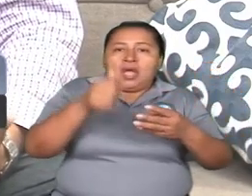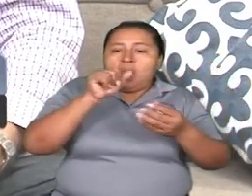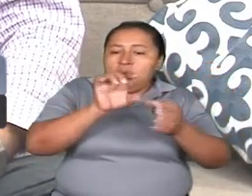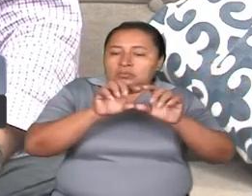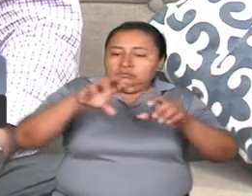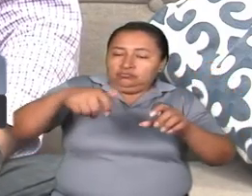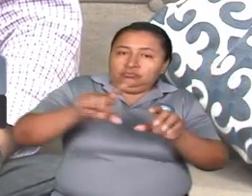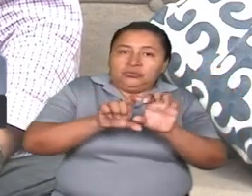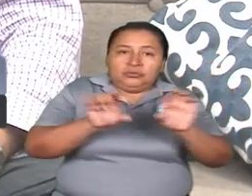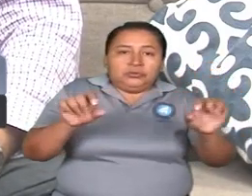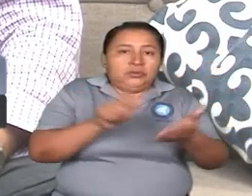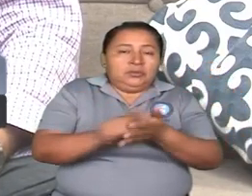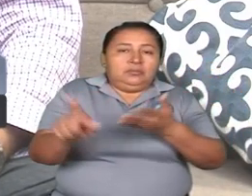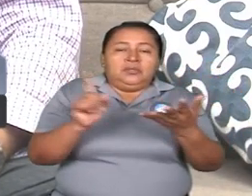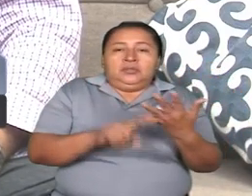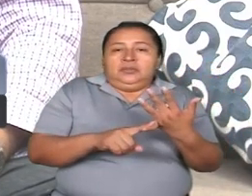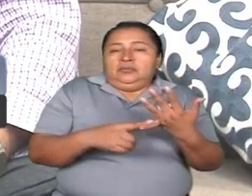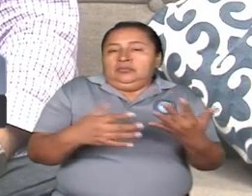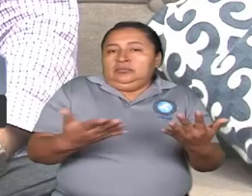saneamiento.